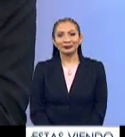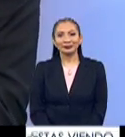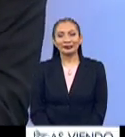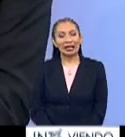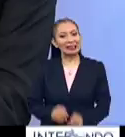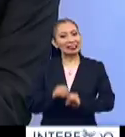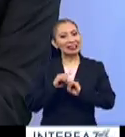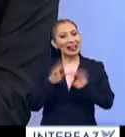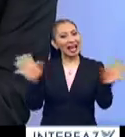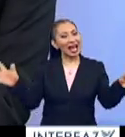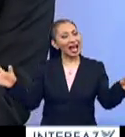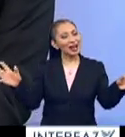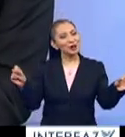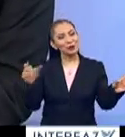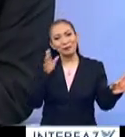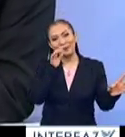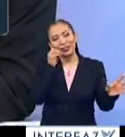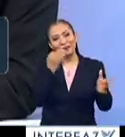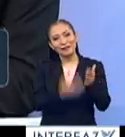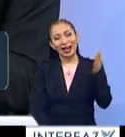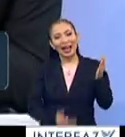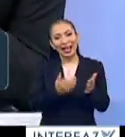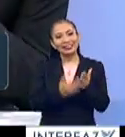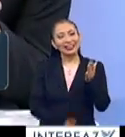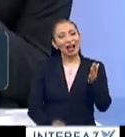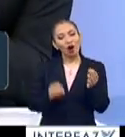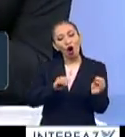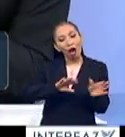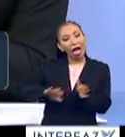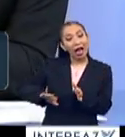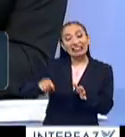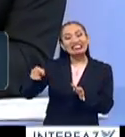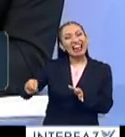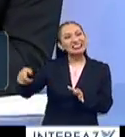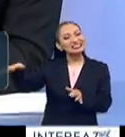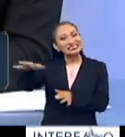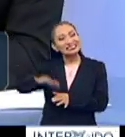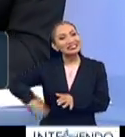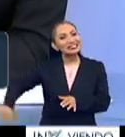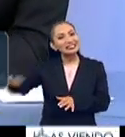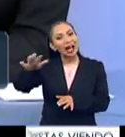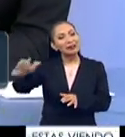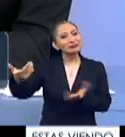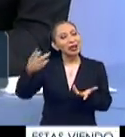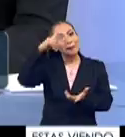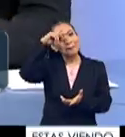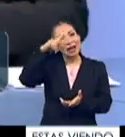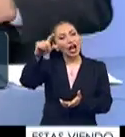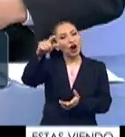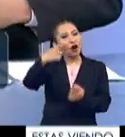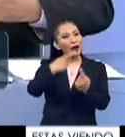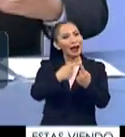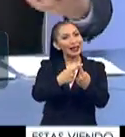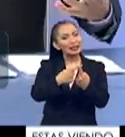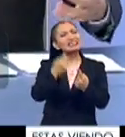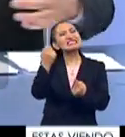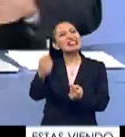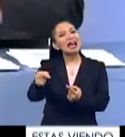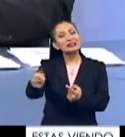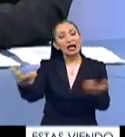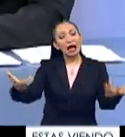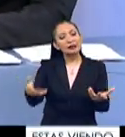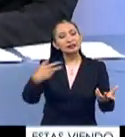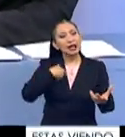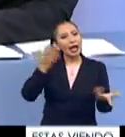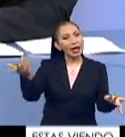Y por supuesto no podía faltar o no podíamos dejar de lado lo que es esta gran plataforma México X, que precisamente se desarrolla y